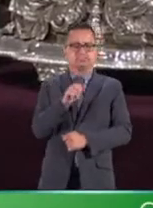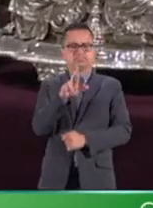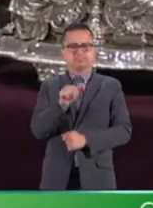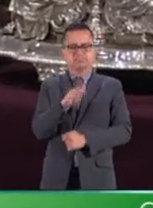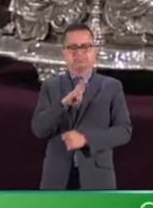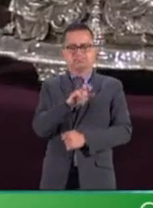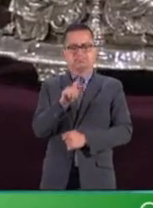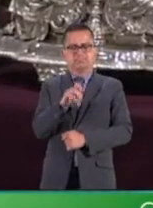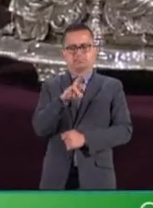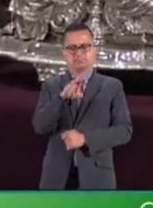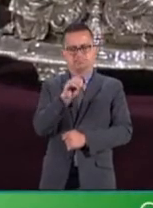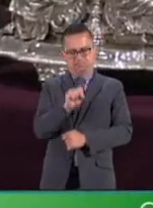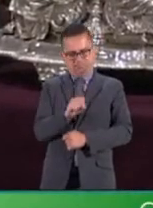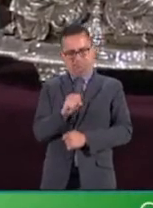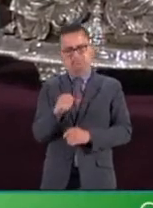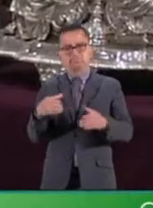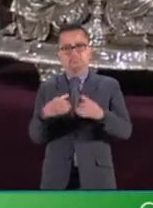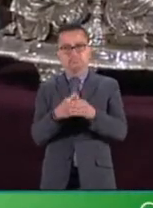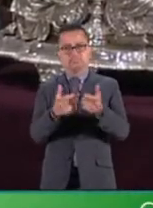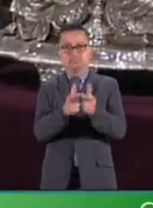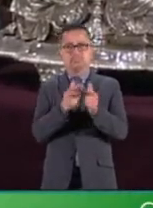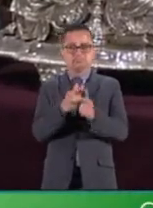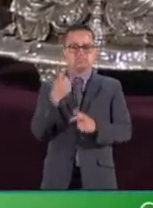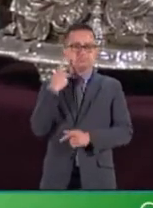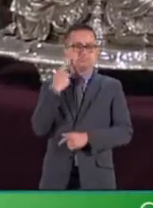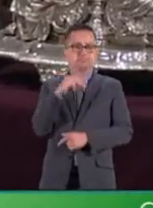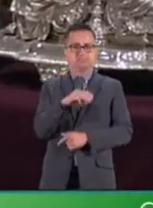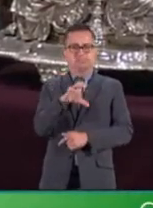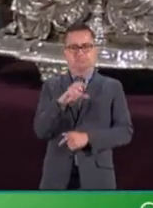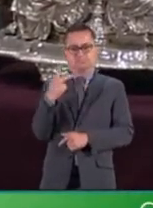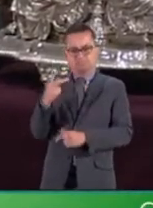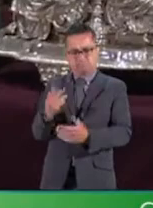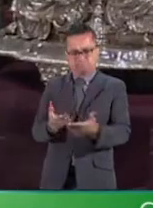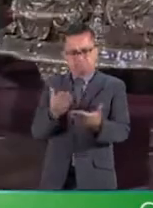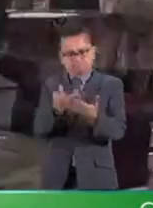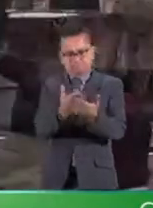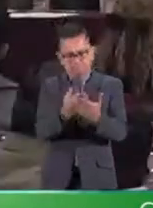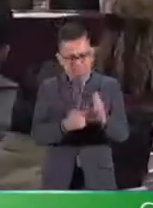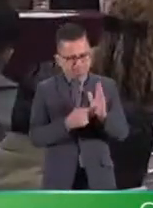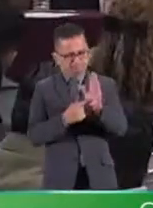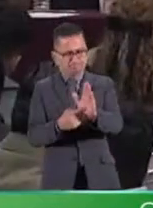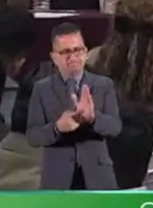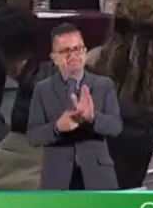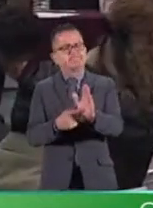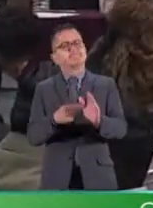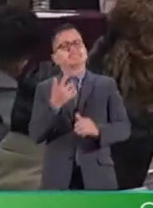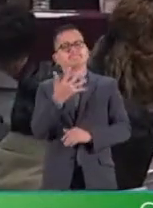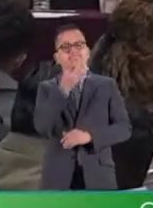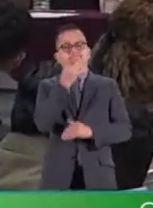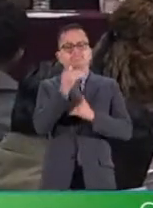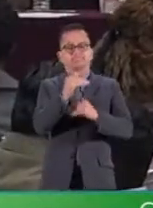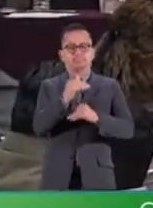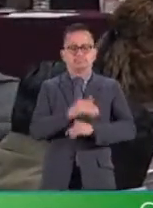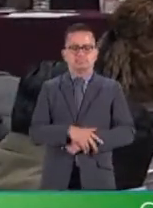del Grupo Parlamentario de Movimiento Ciudadano para presentar reserva hasta por 5 minutos.